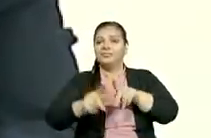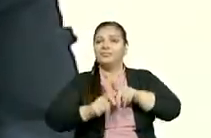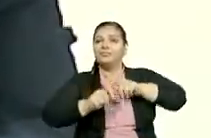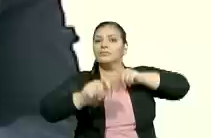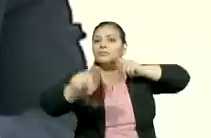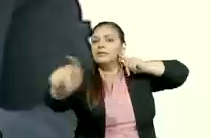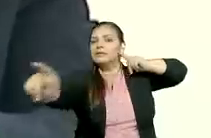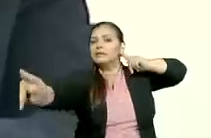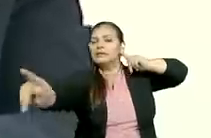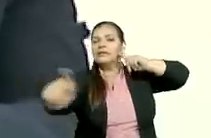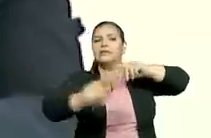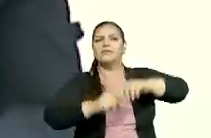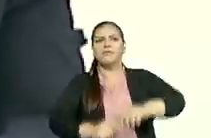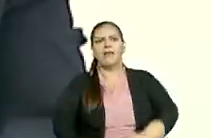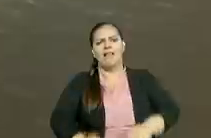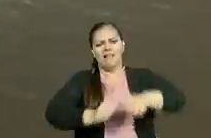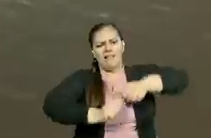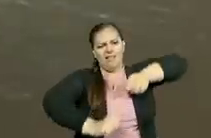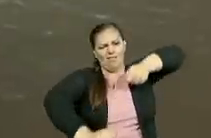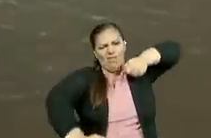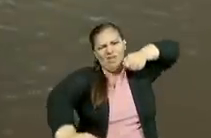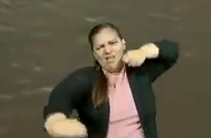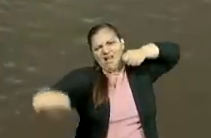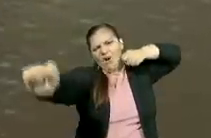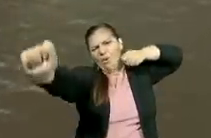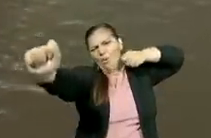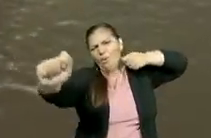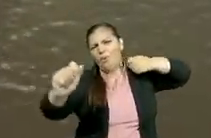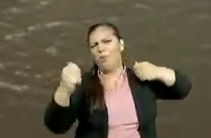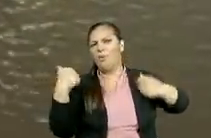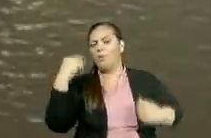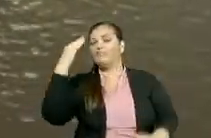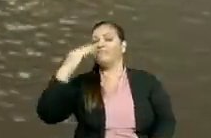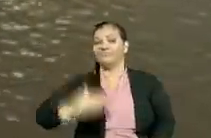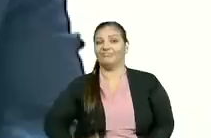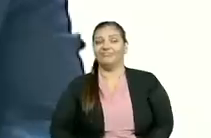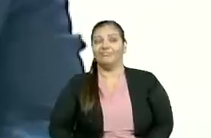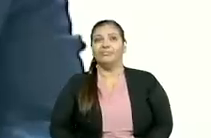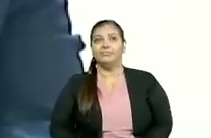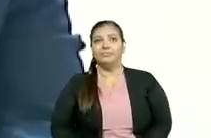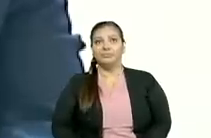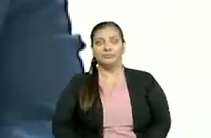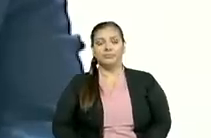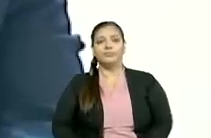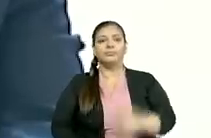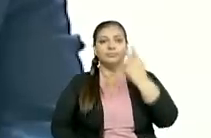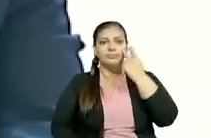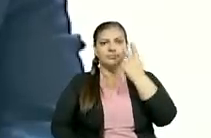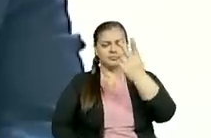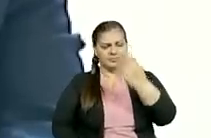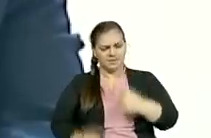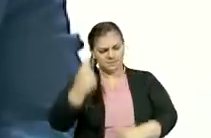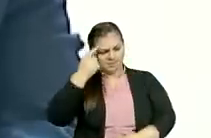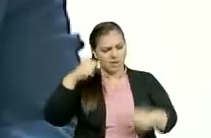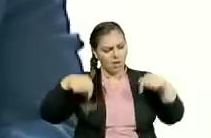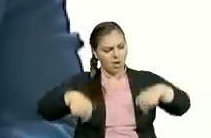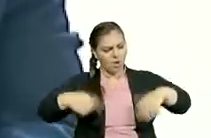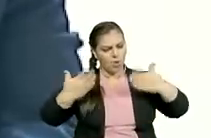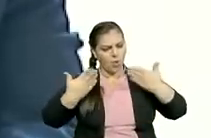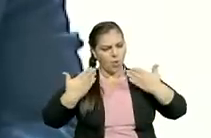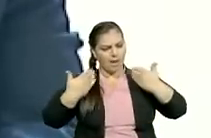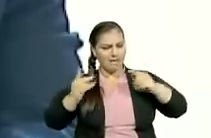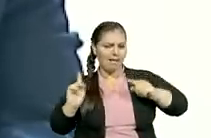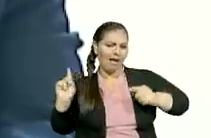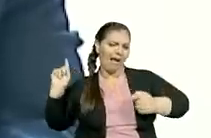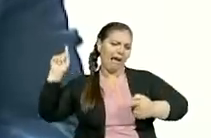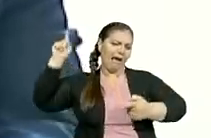un puente de 3.4 kilómetros, lo que le convierte en el puente más largo que se ha hecho en el Ecuador. Además,